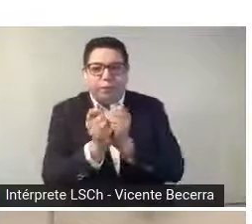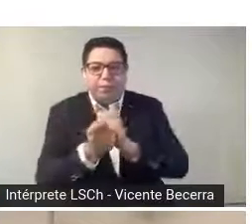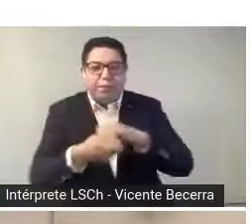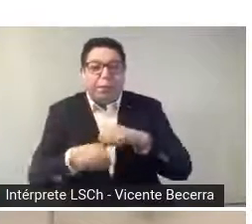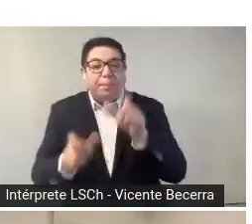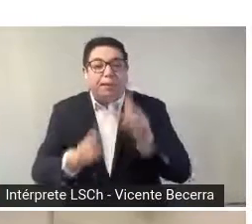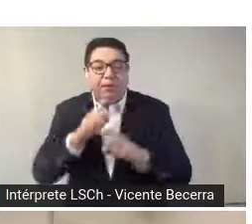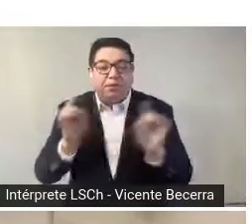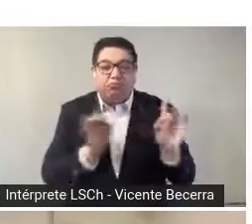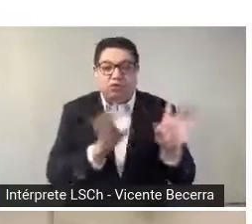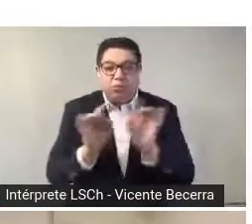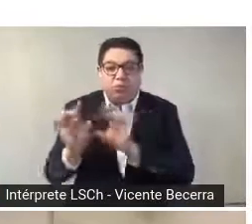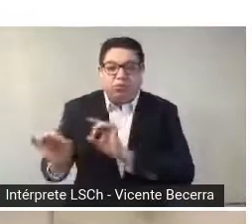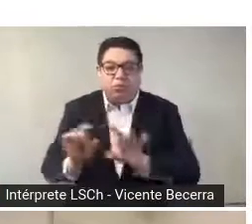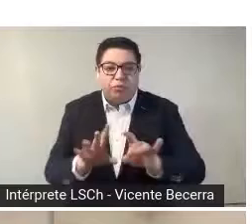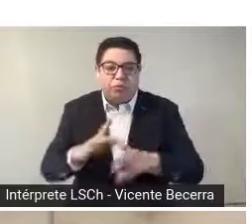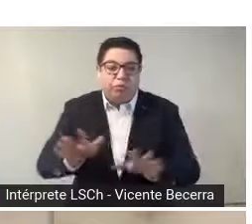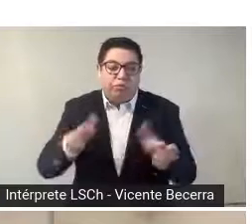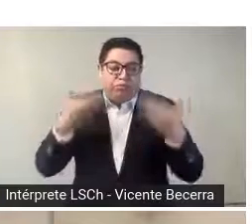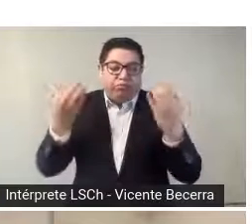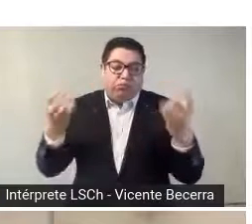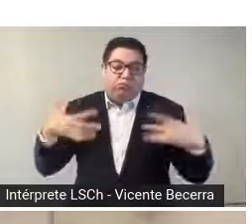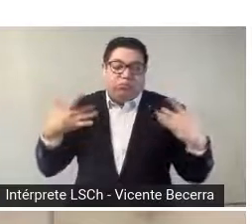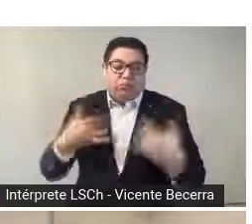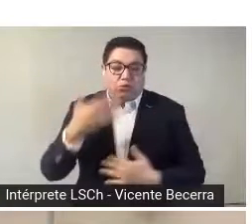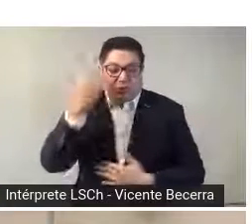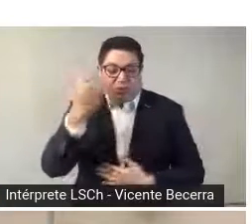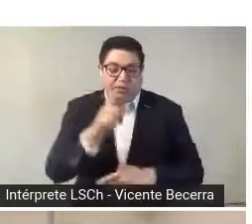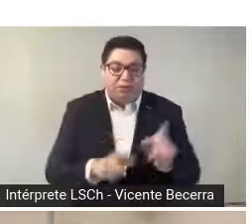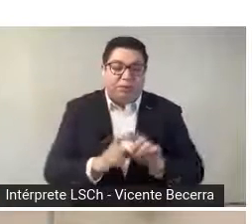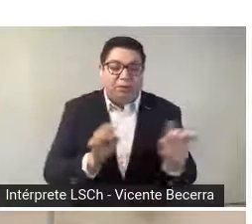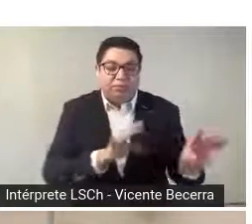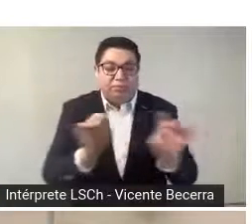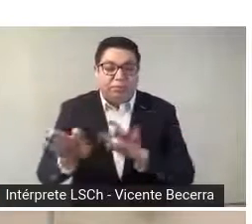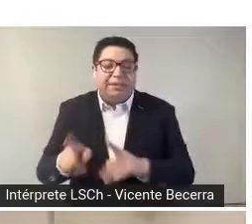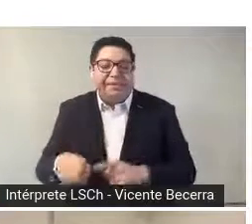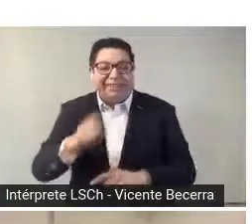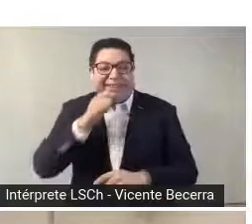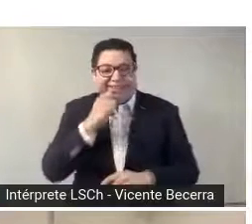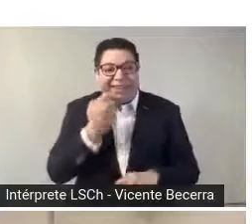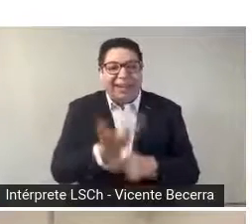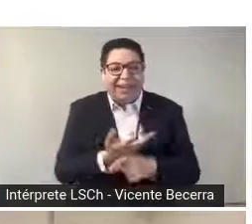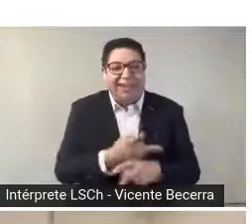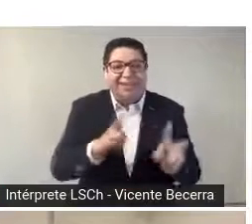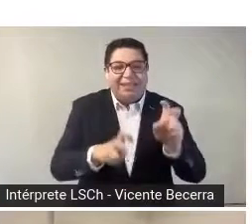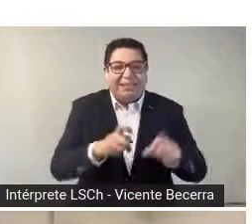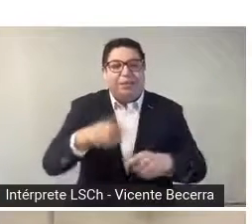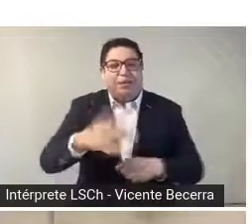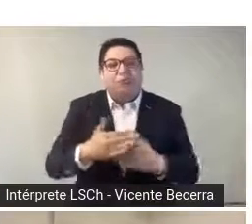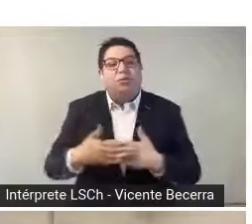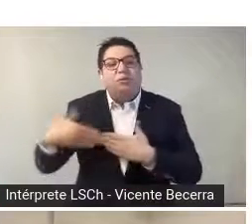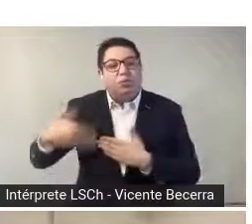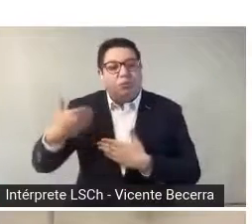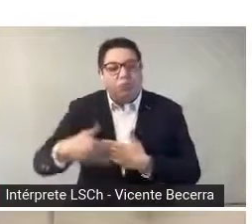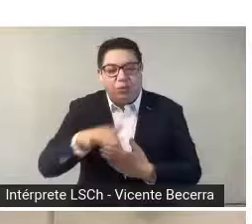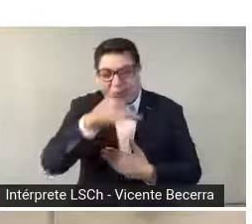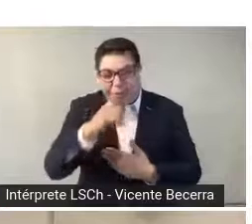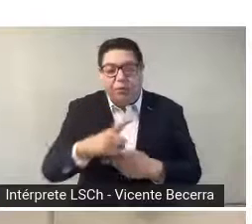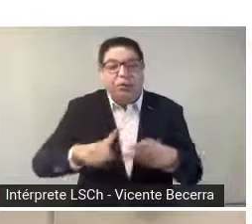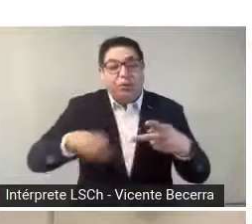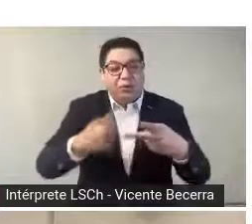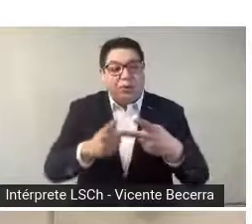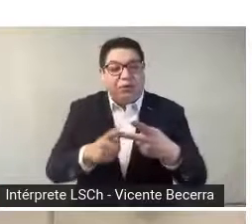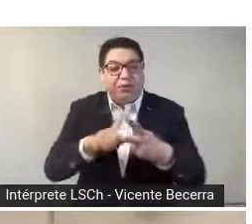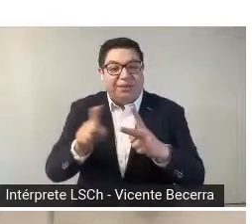se van contagiando sin saberlo y ir tomando y viendo cómo es su comportamiento en el tiempo. Y lo otro